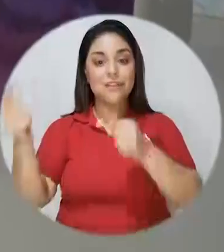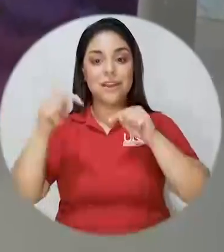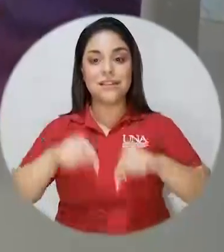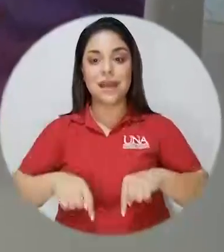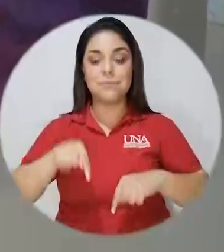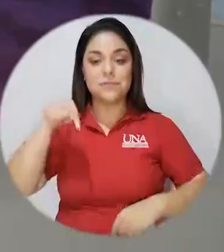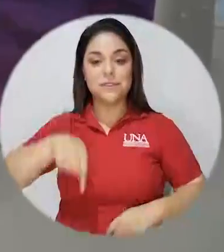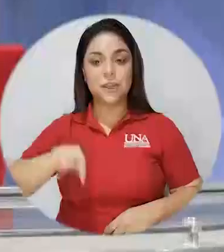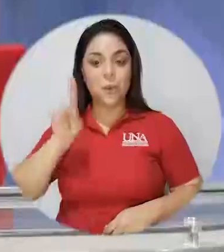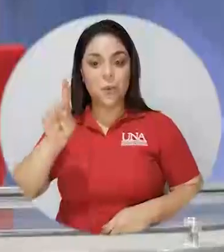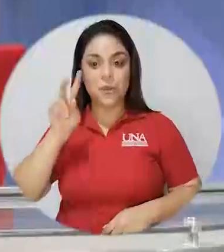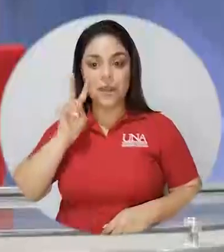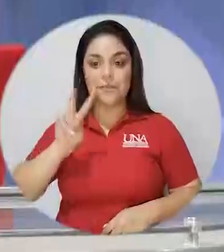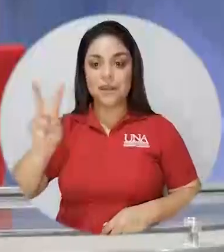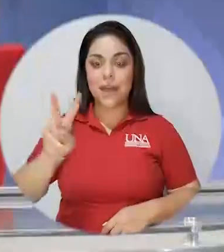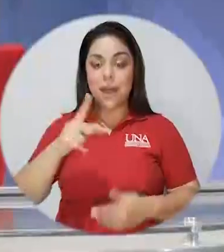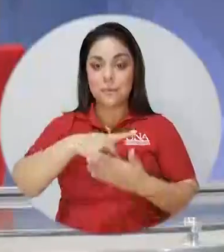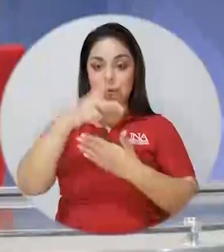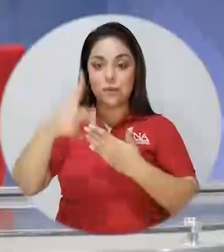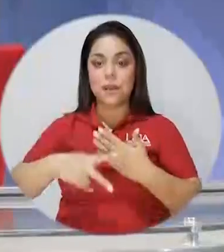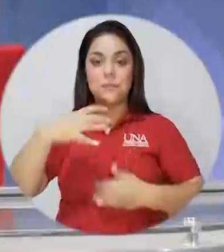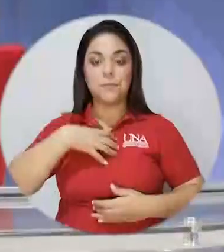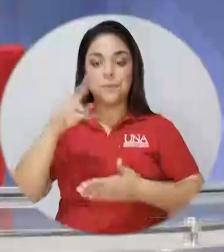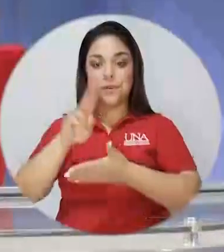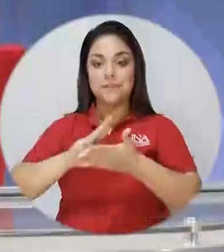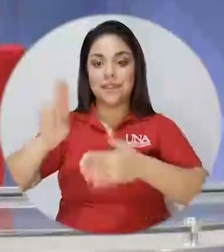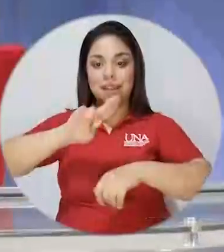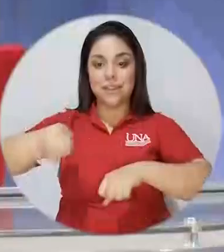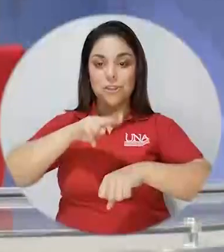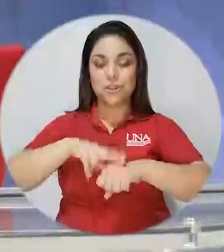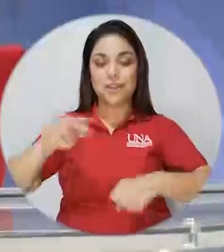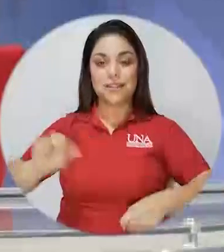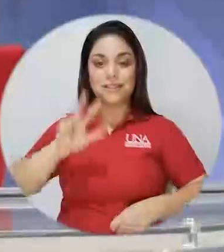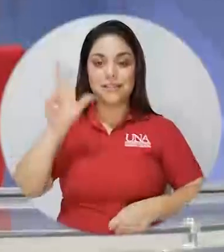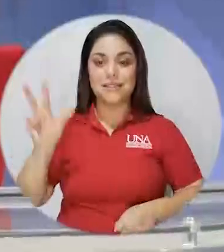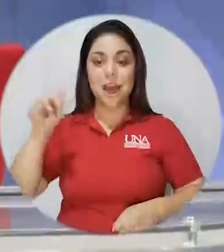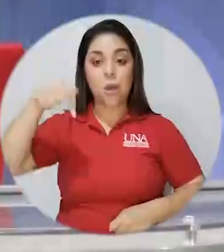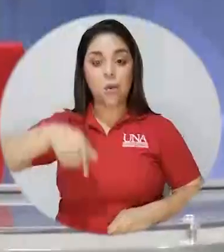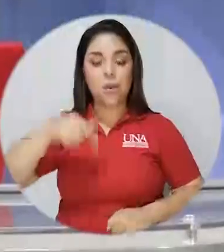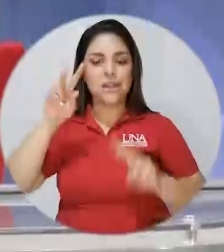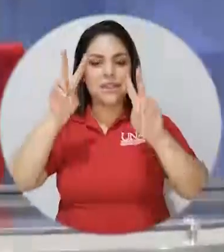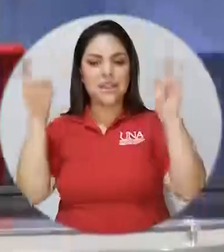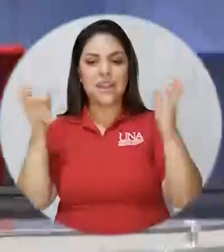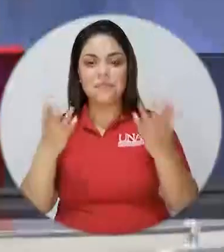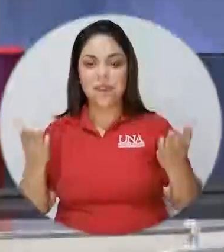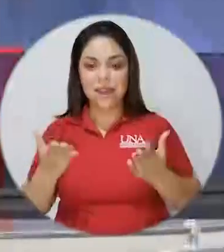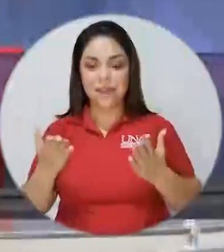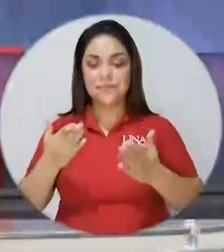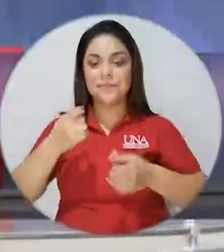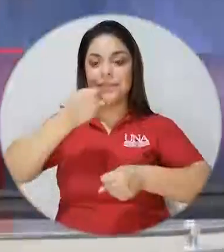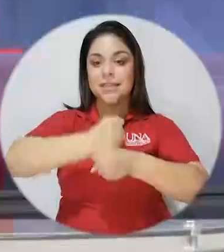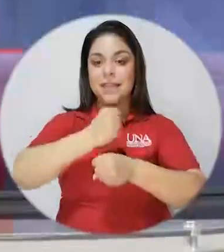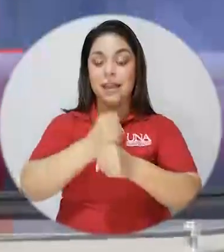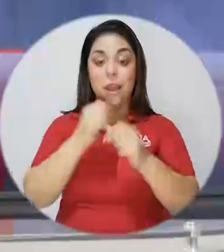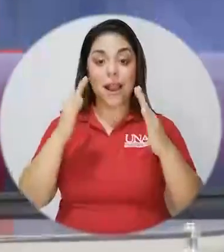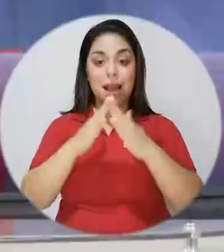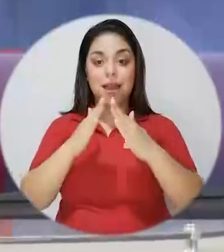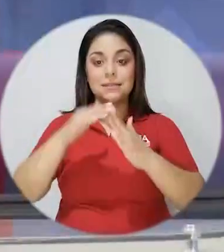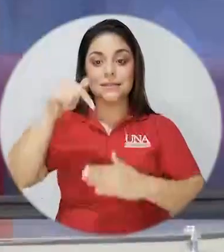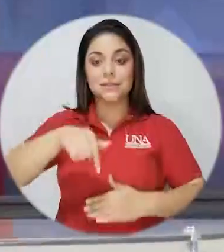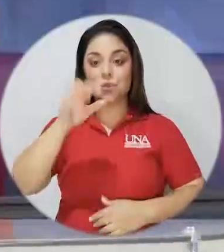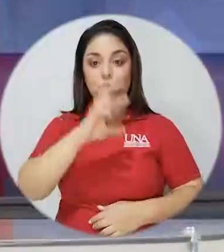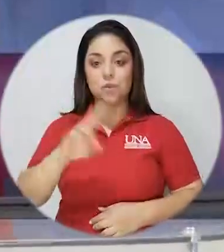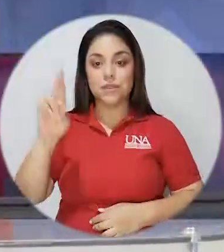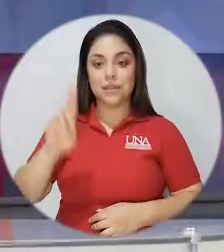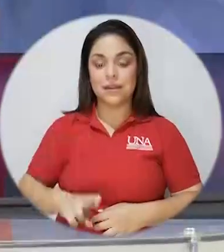Regresa usted a Una Mirada, el programa de la Universidad Nacional y del CINAR S.A. Hoy con el tema del teletrabajo en Costa Rica.